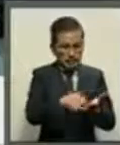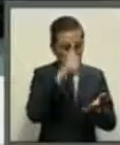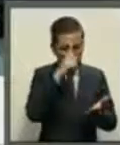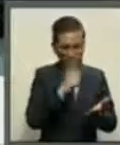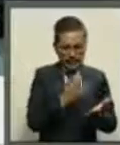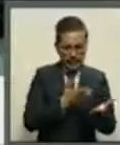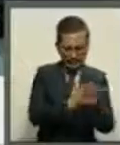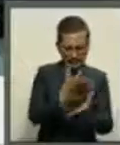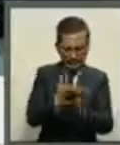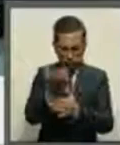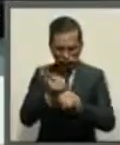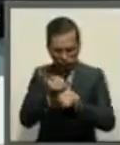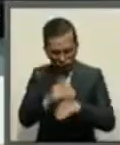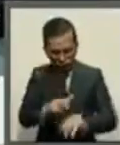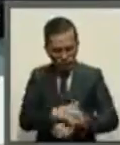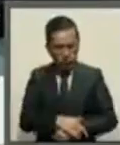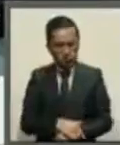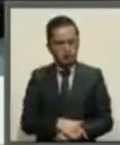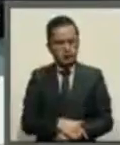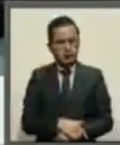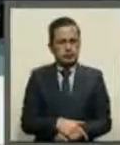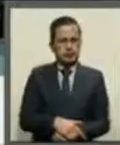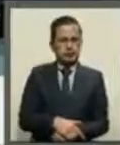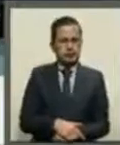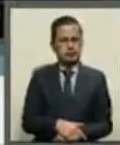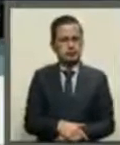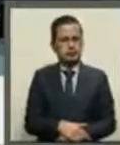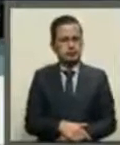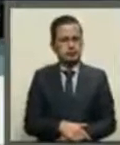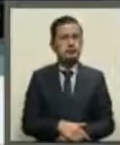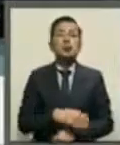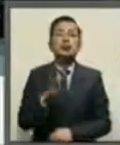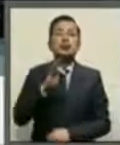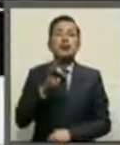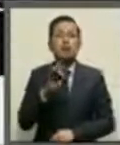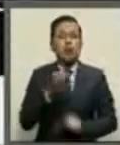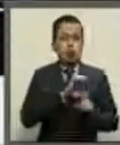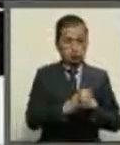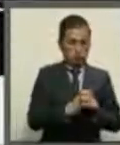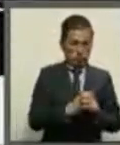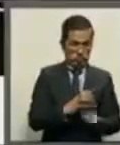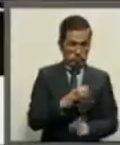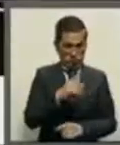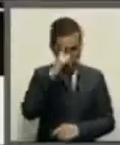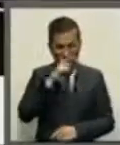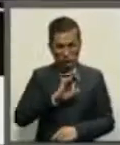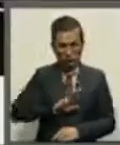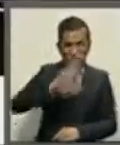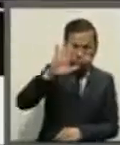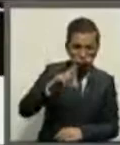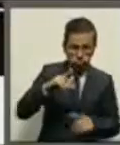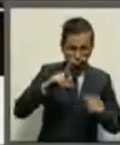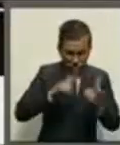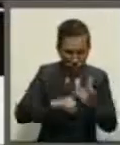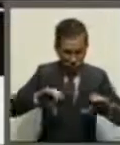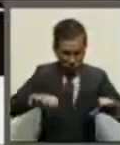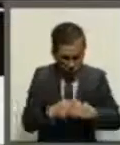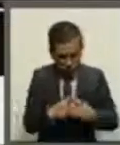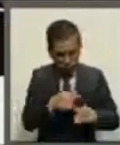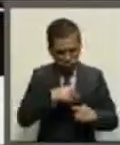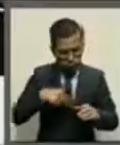vale la pena decir que cuando se propone como tal, jamás dice tener preferencias, relación o acuerdos o